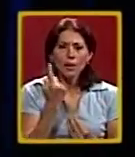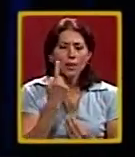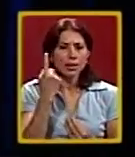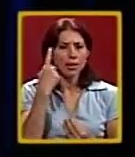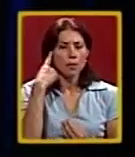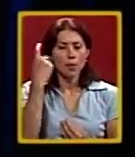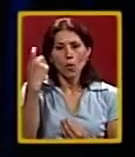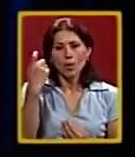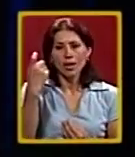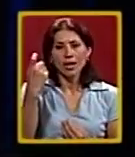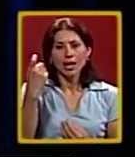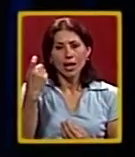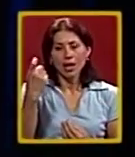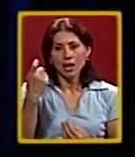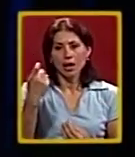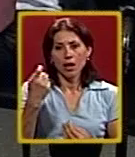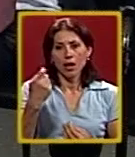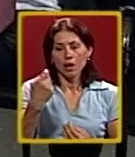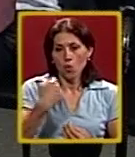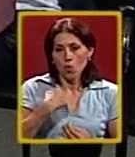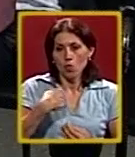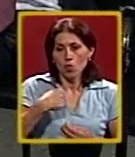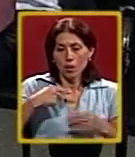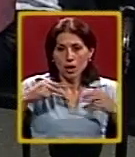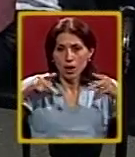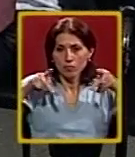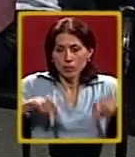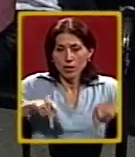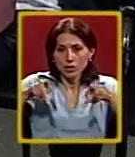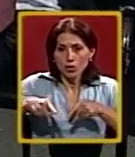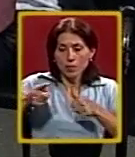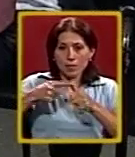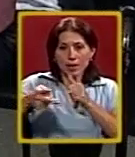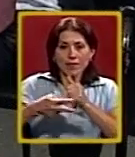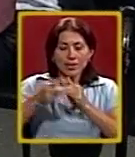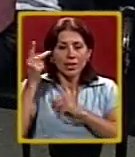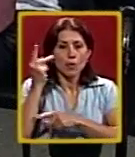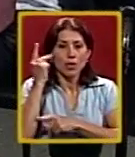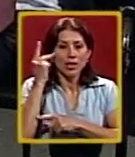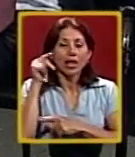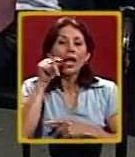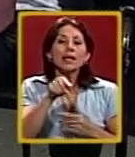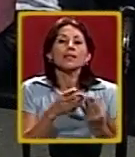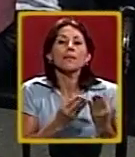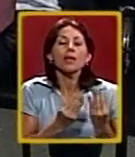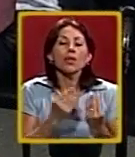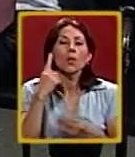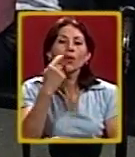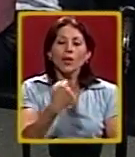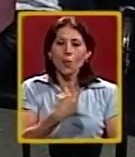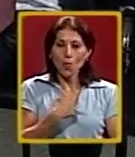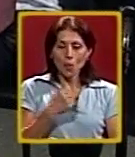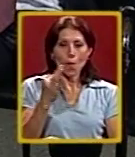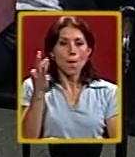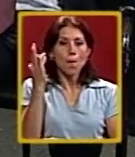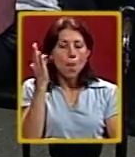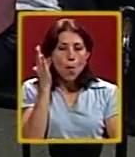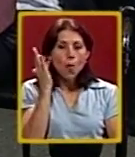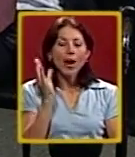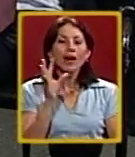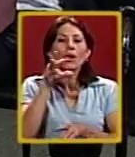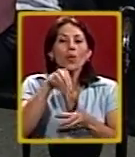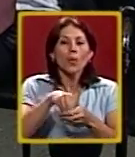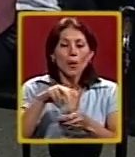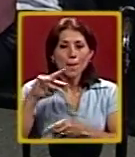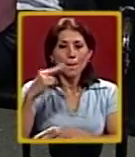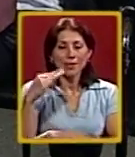el ser humano por primera vez en la política, sino una mujer en el